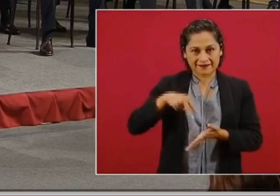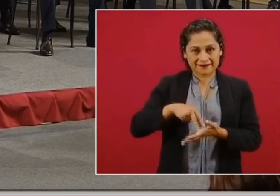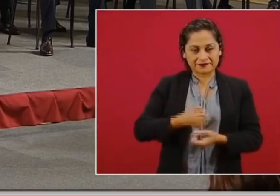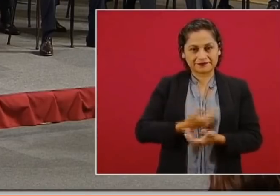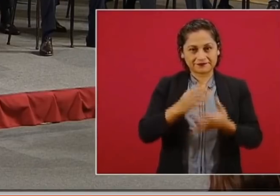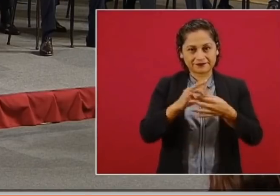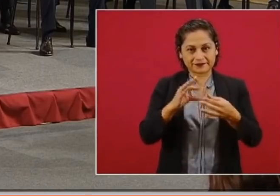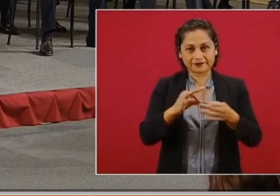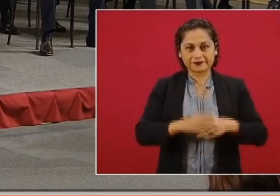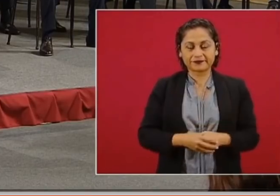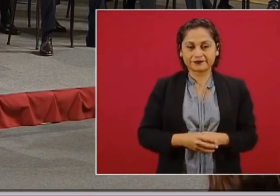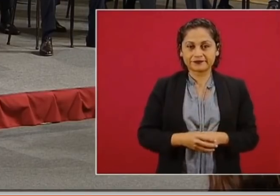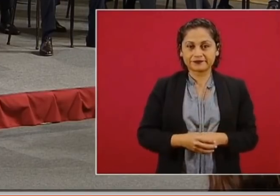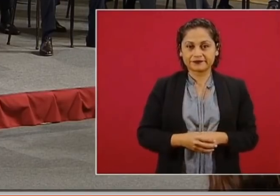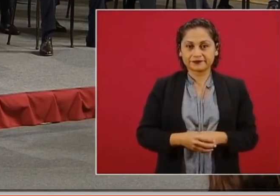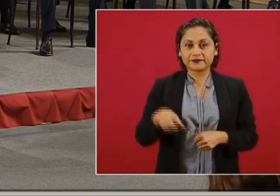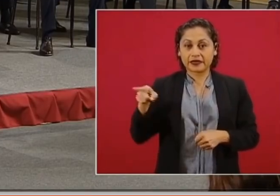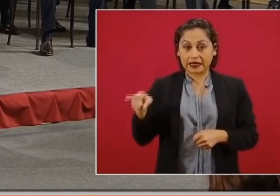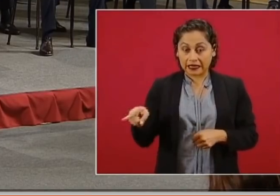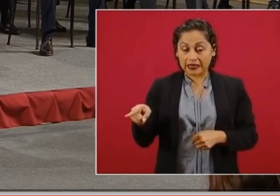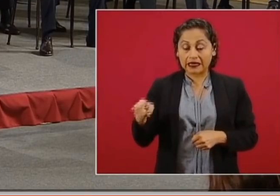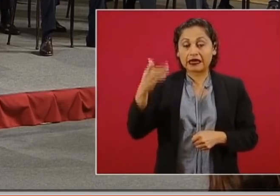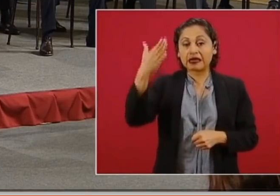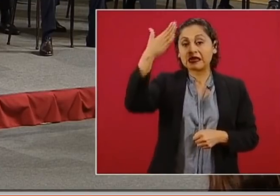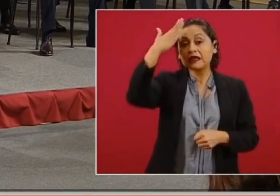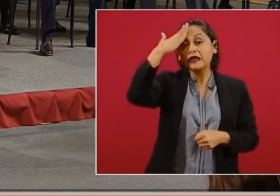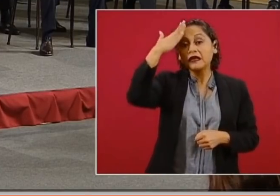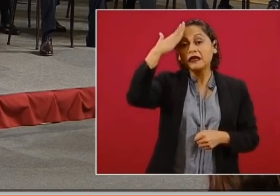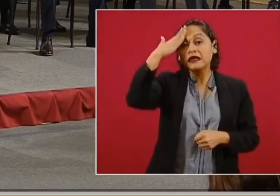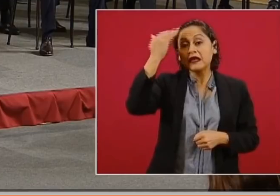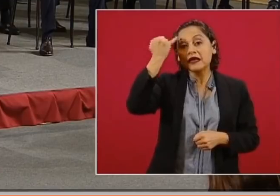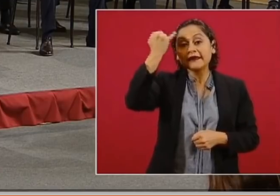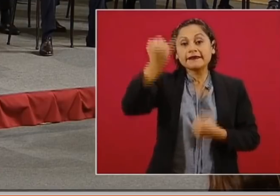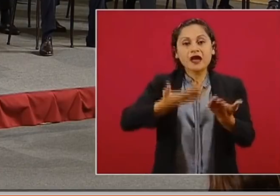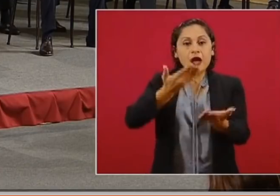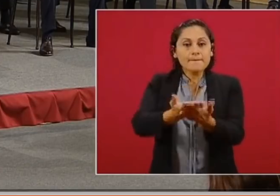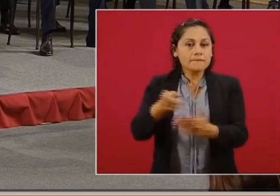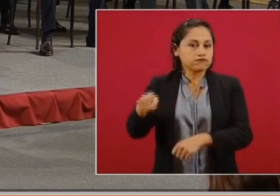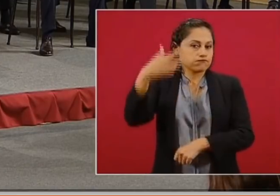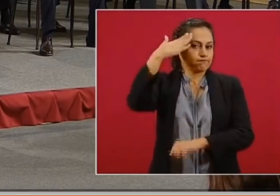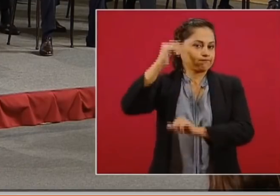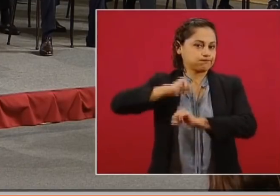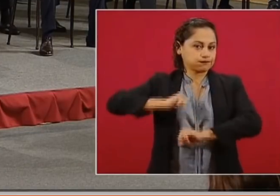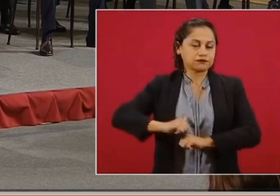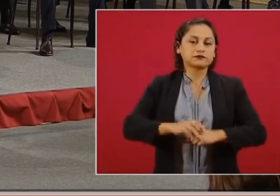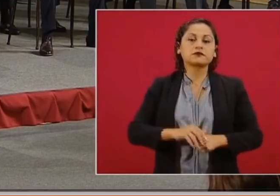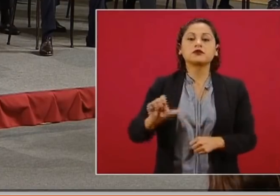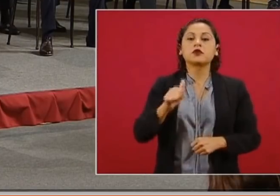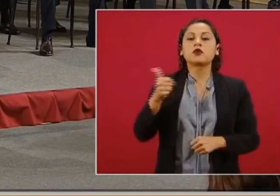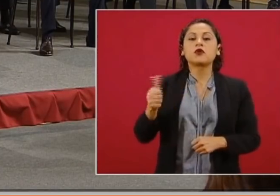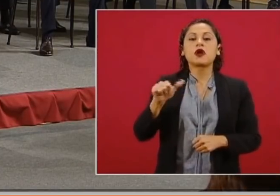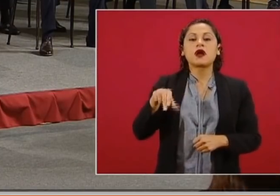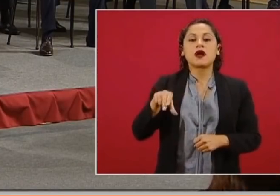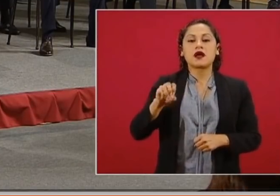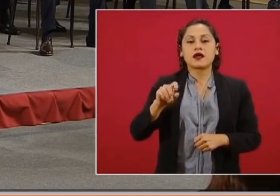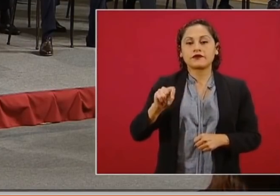Carlos ha encabezado esta iniciativa. Lo mismo Antonio del Valle,